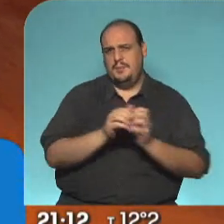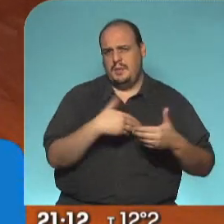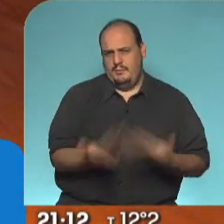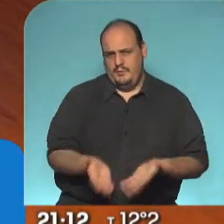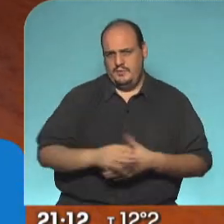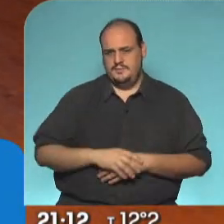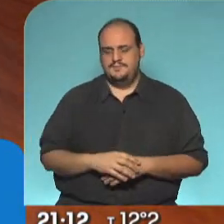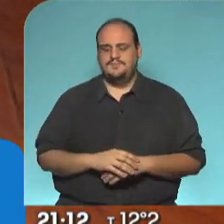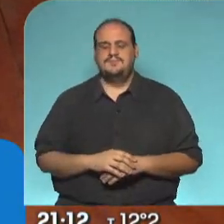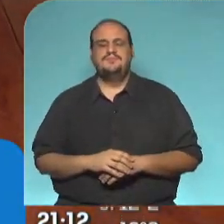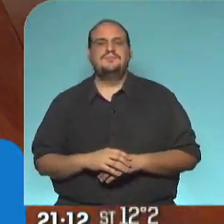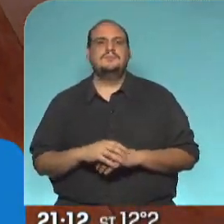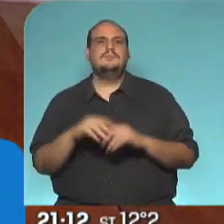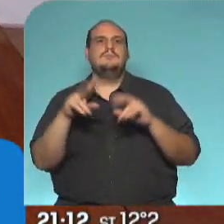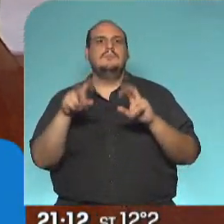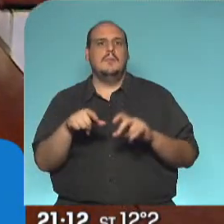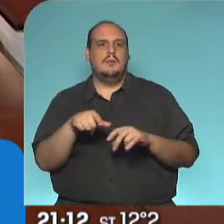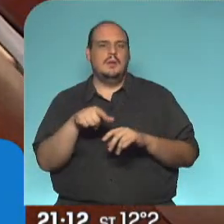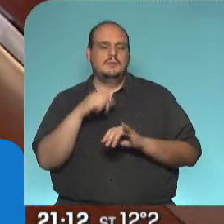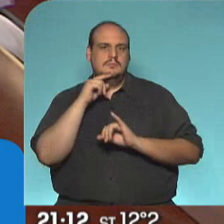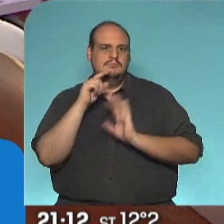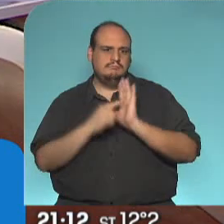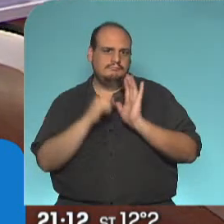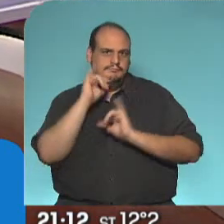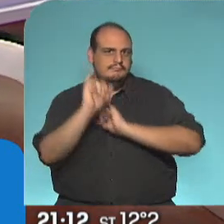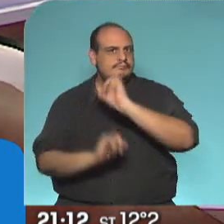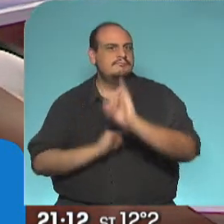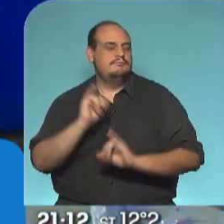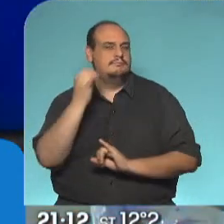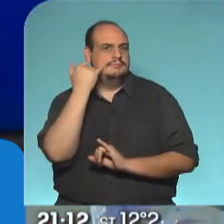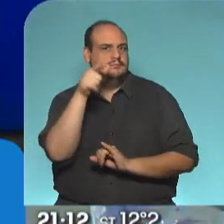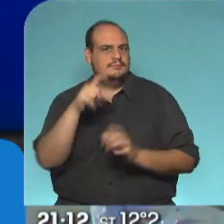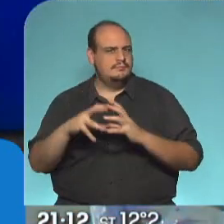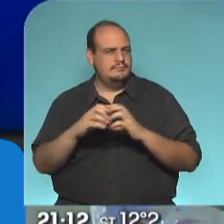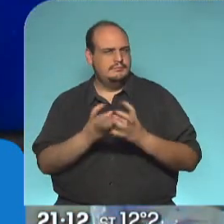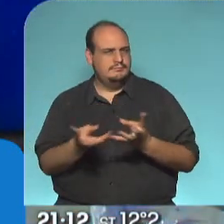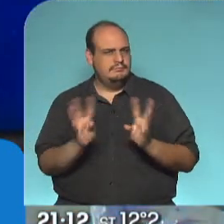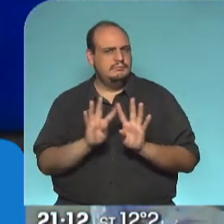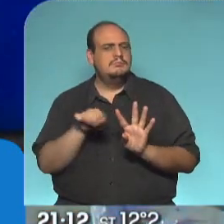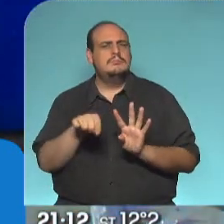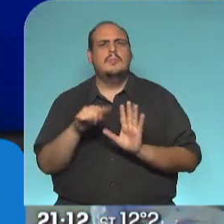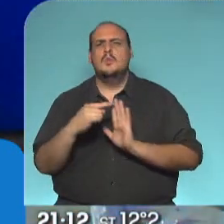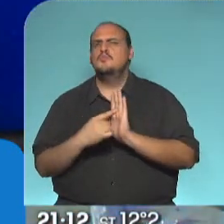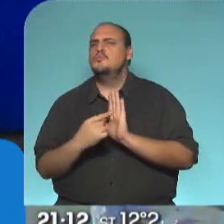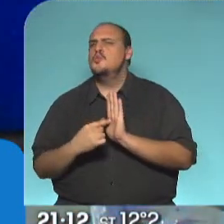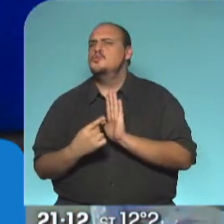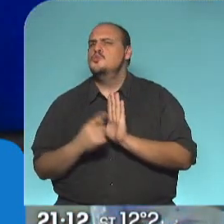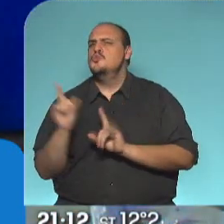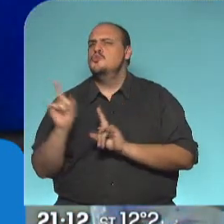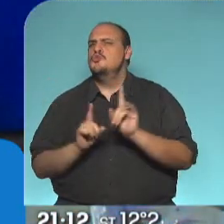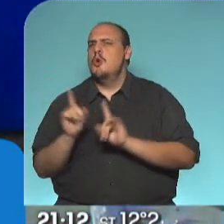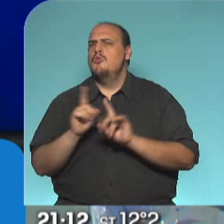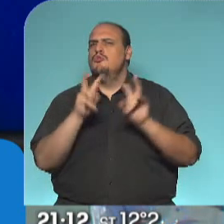Más allá de esta nota que compartíamos, donde ellos contaban cuáles eran los temas que se habían mencionado, ¿hubo algún punto en referencia a